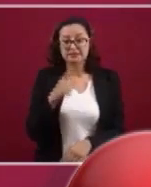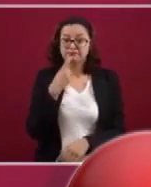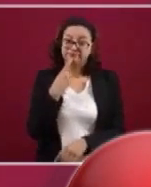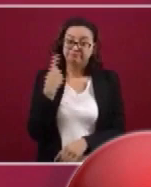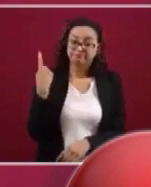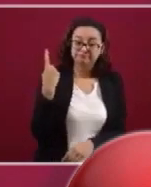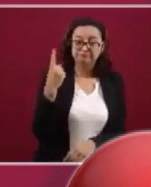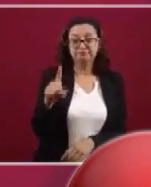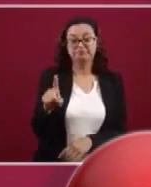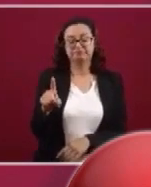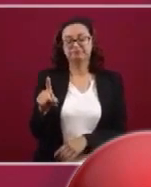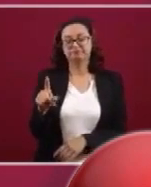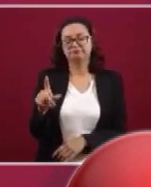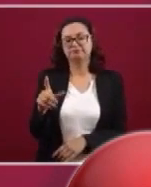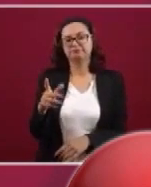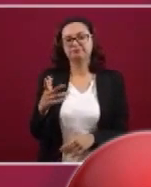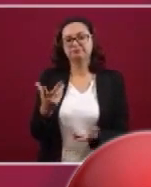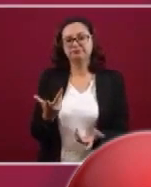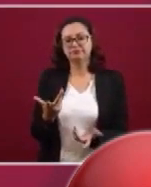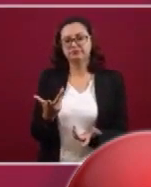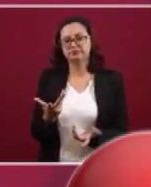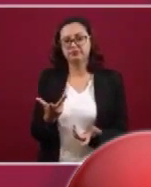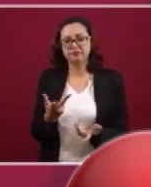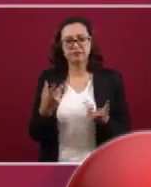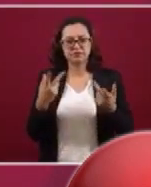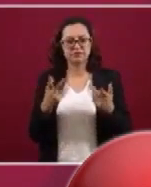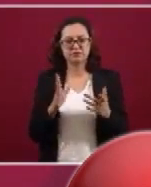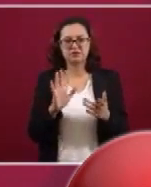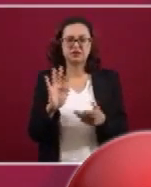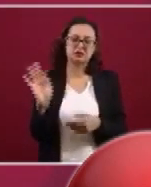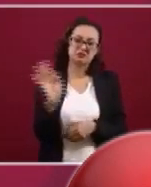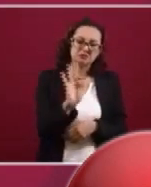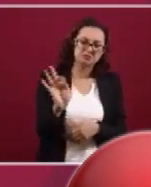que estaban detenidas